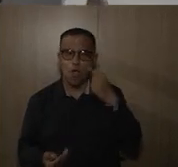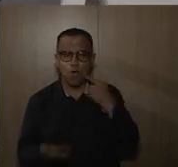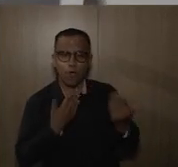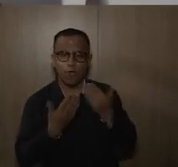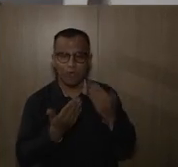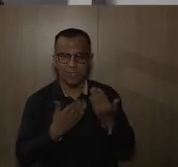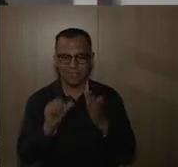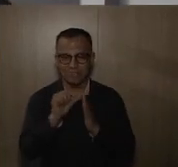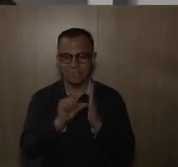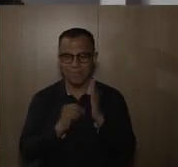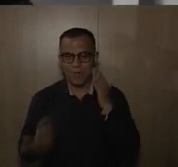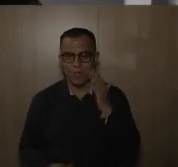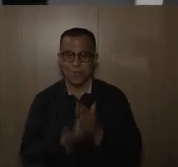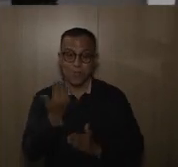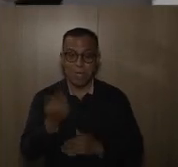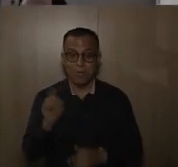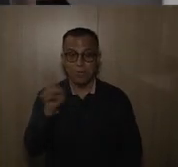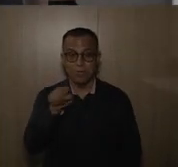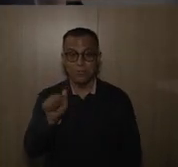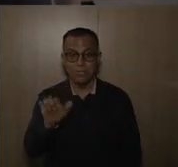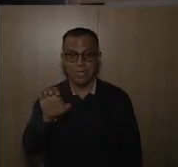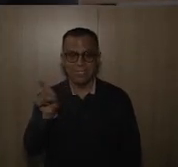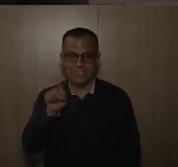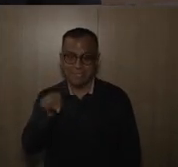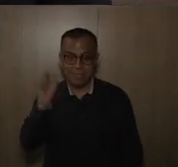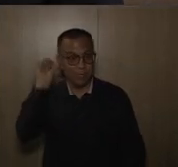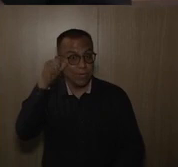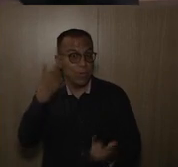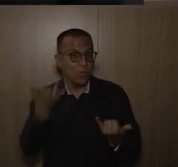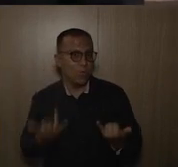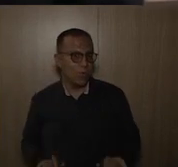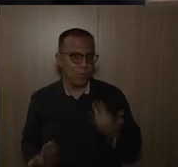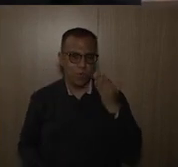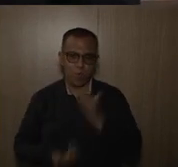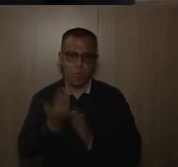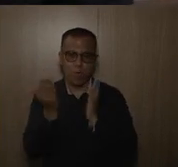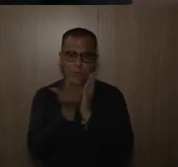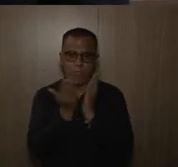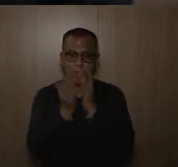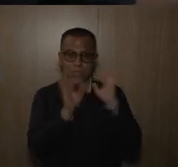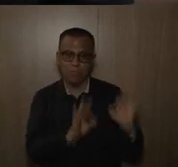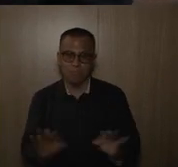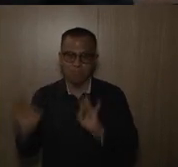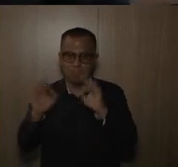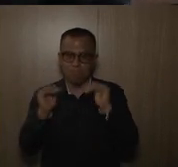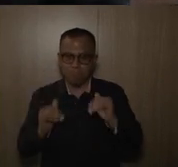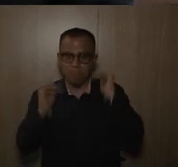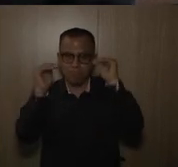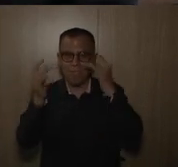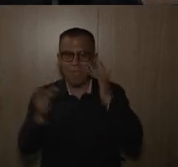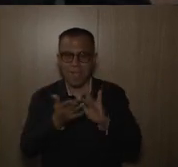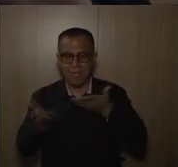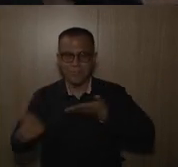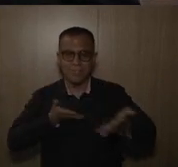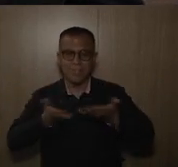plataforma Nuevos Ases. Porque recuerden ustedes que para dar una educación de calidad al país, prestamos un servicio